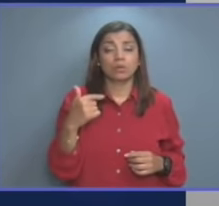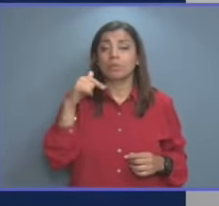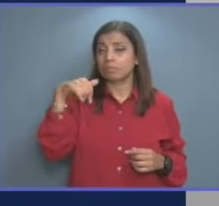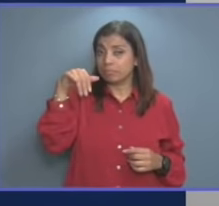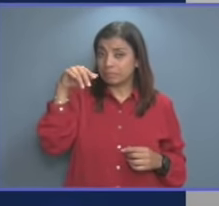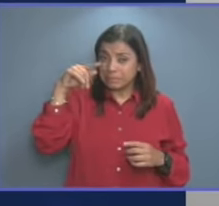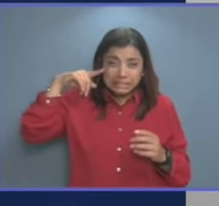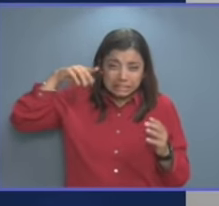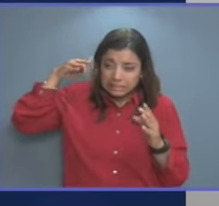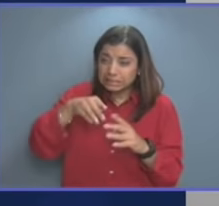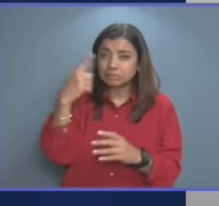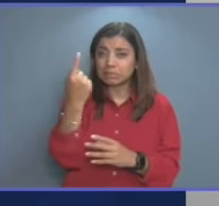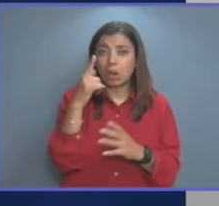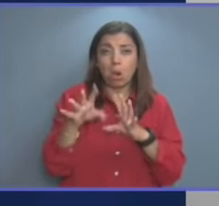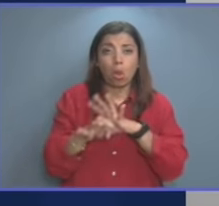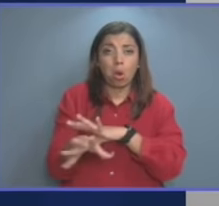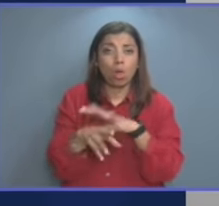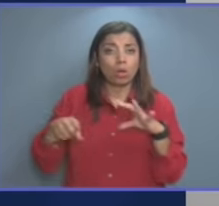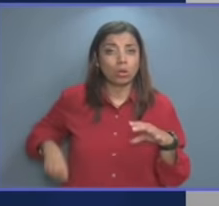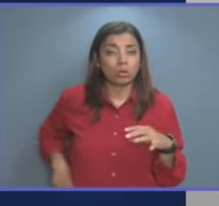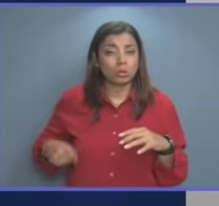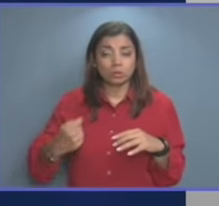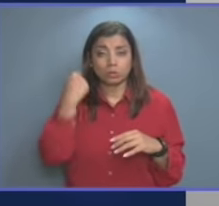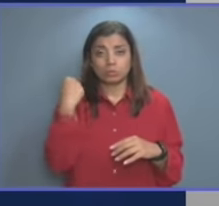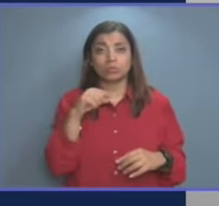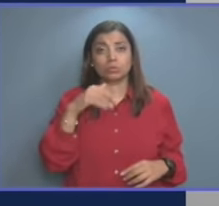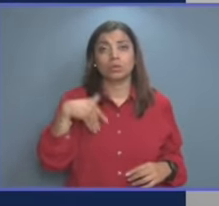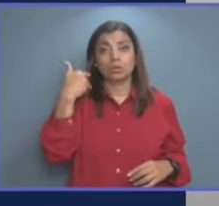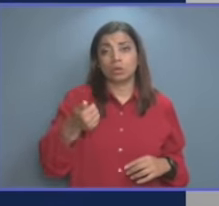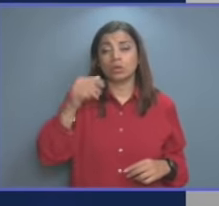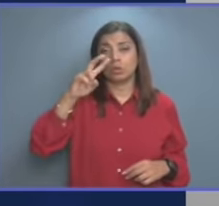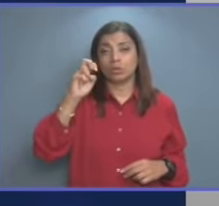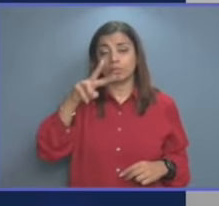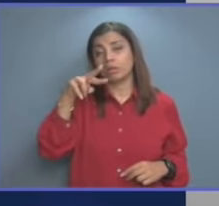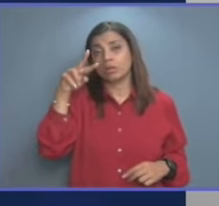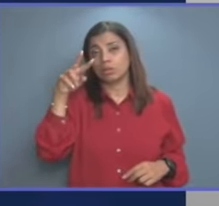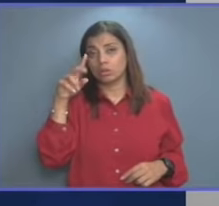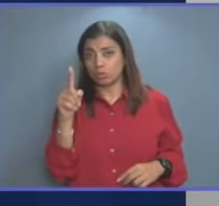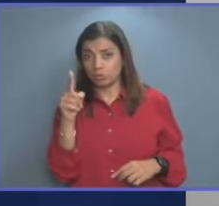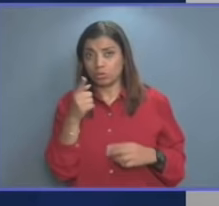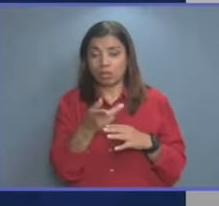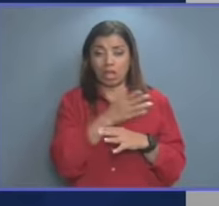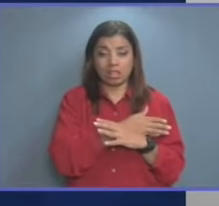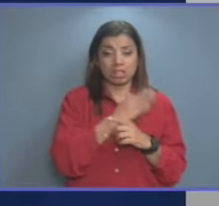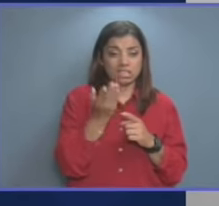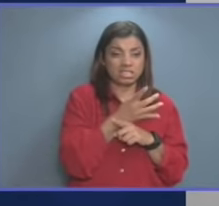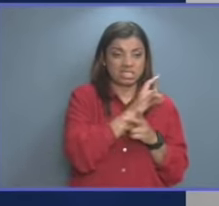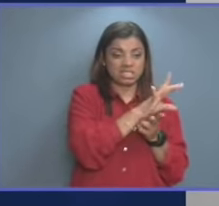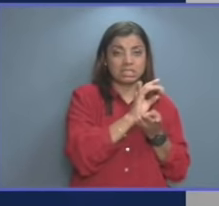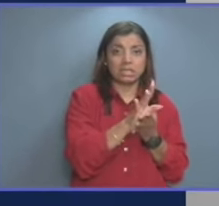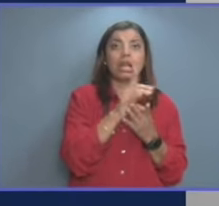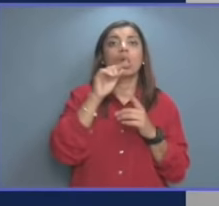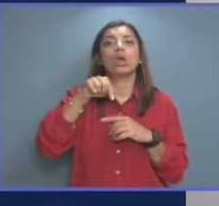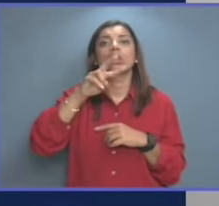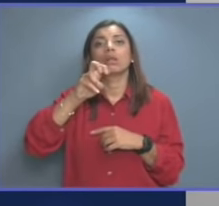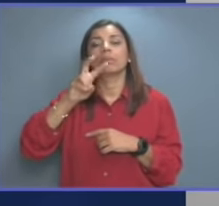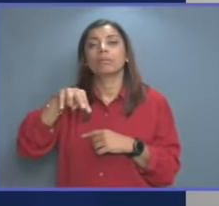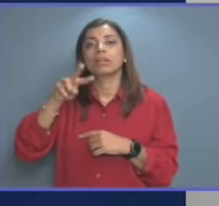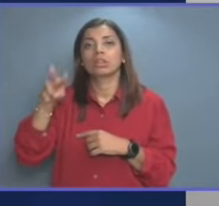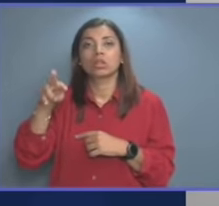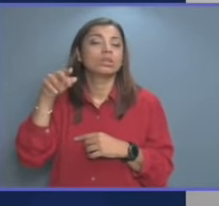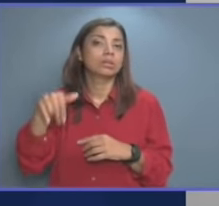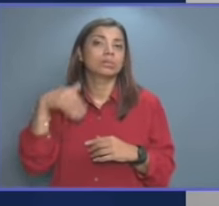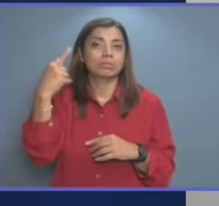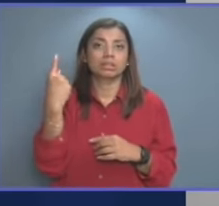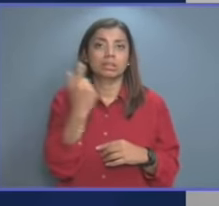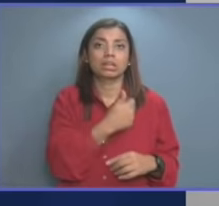a los corruptos en el 2021 golpeamos a los corruptos en el 2022 vamos tras sus financistas y los